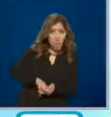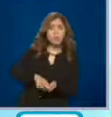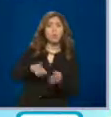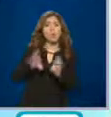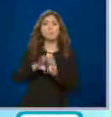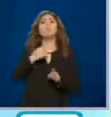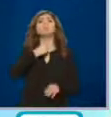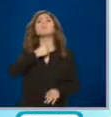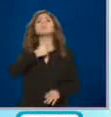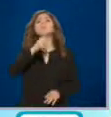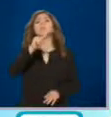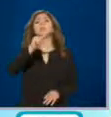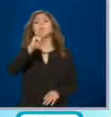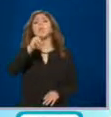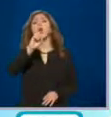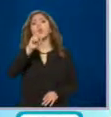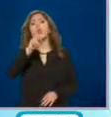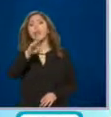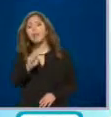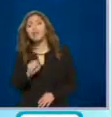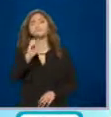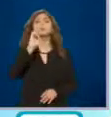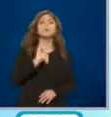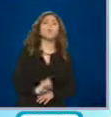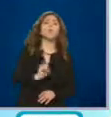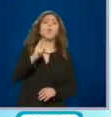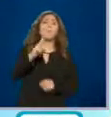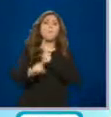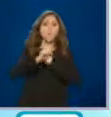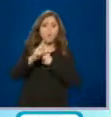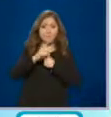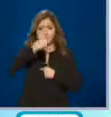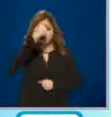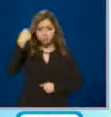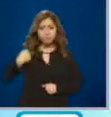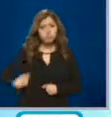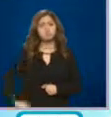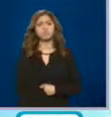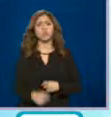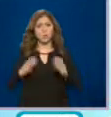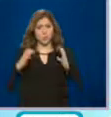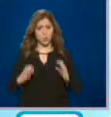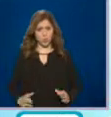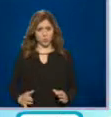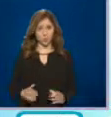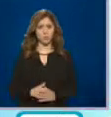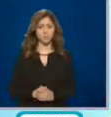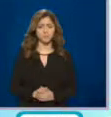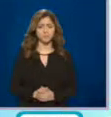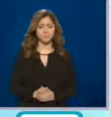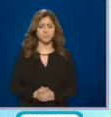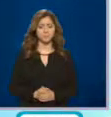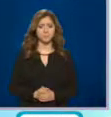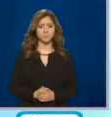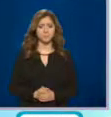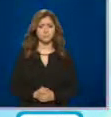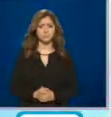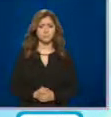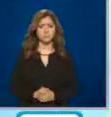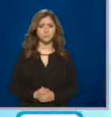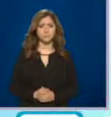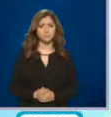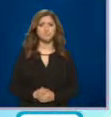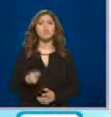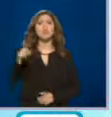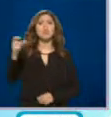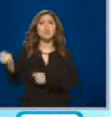como la tiroides o como, no sé, algún otro problema en el metabolismo. Existen personas que pueden tener algún desajuste hormonal,